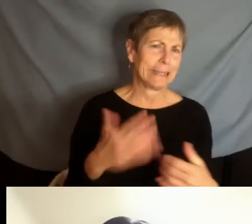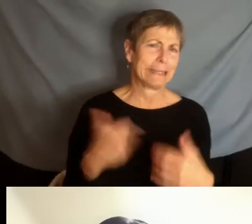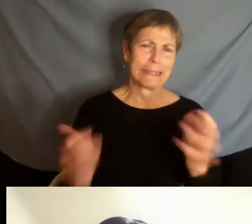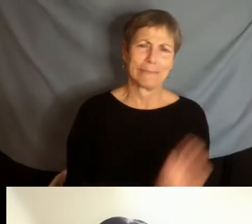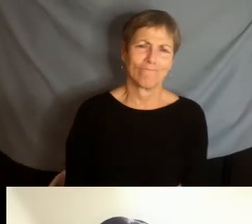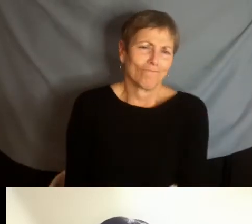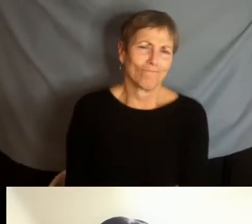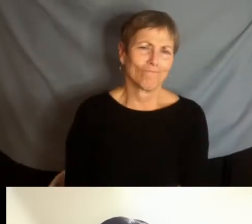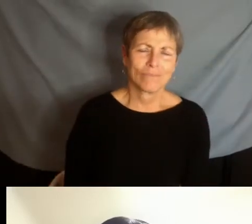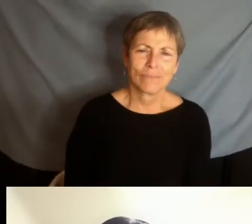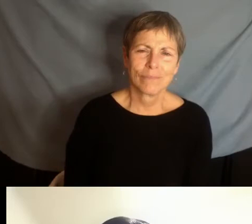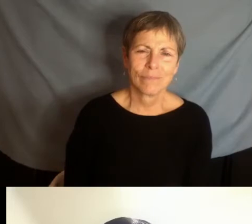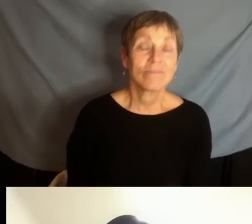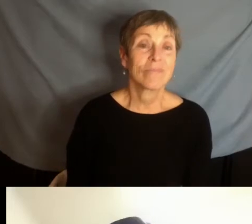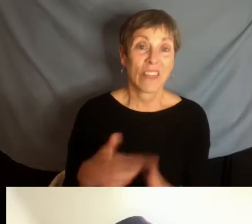con la gente de